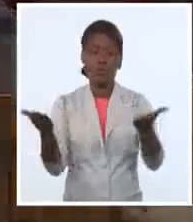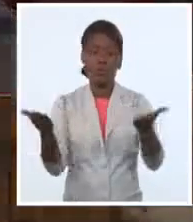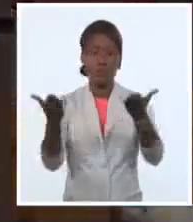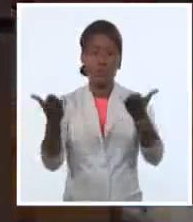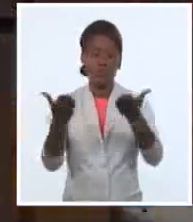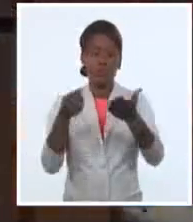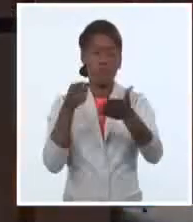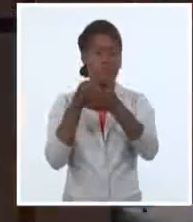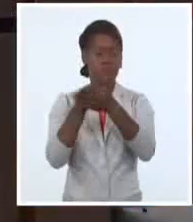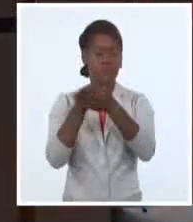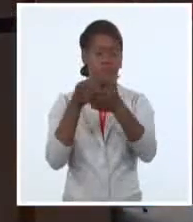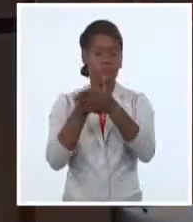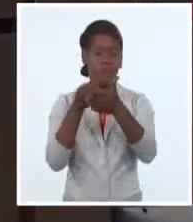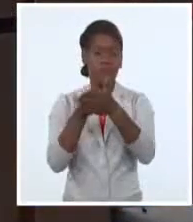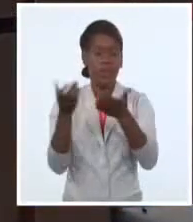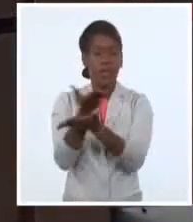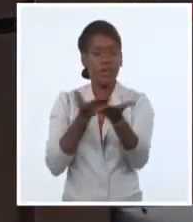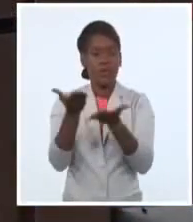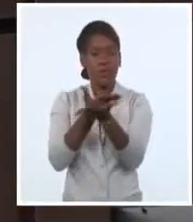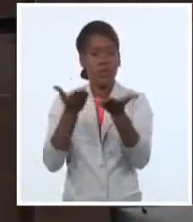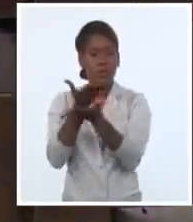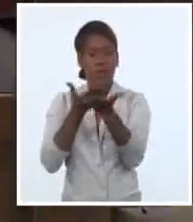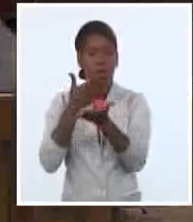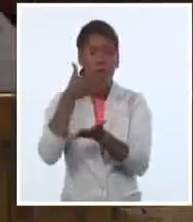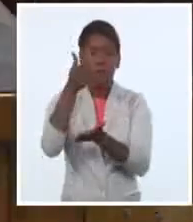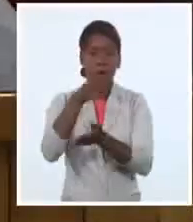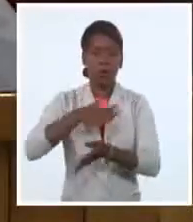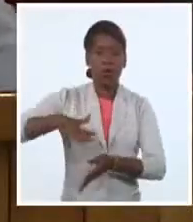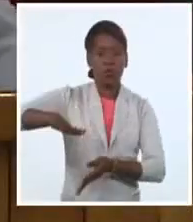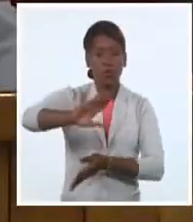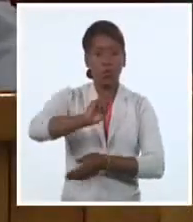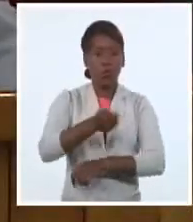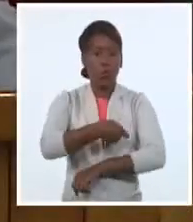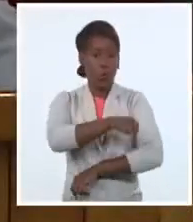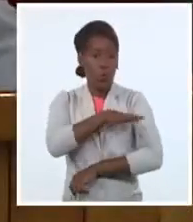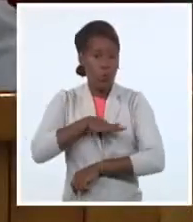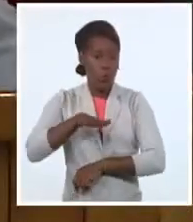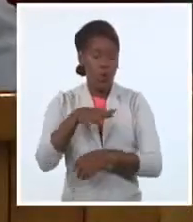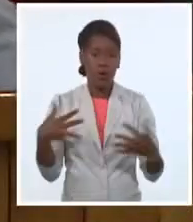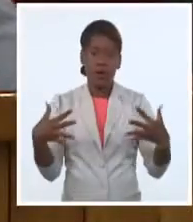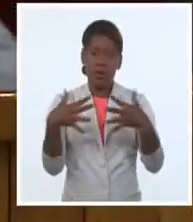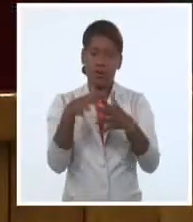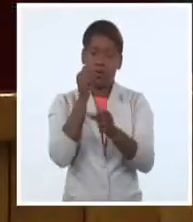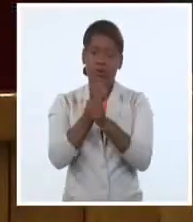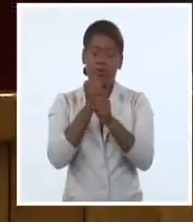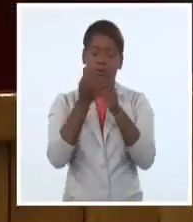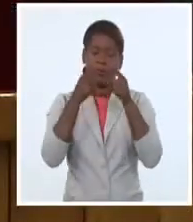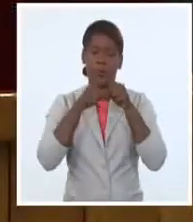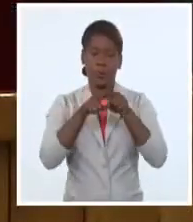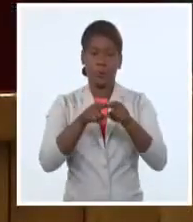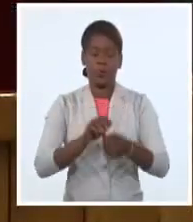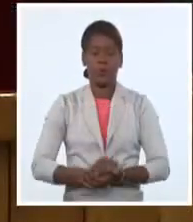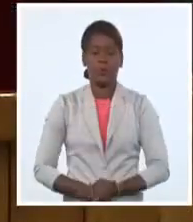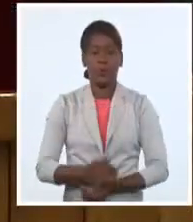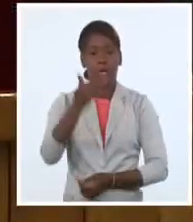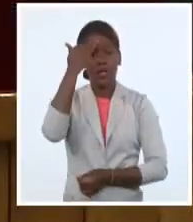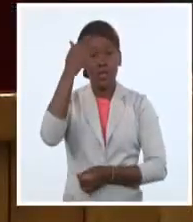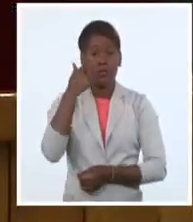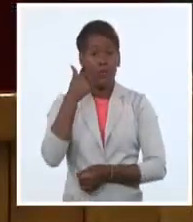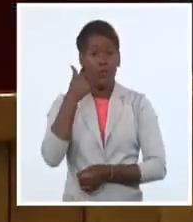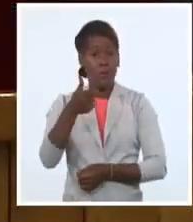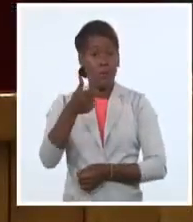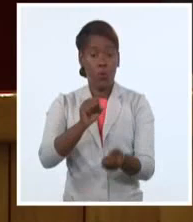mayor participación de los productores nacionales en nuestro mercado interno. Gracias al control